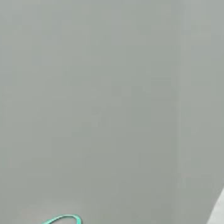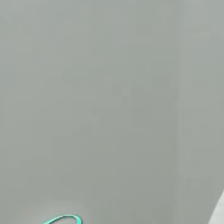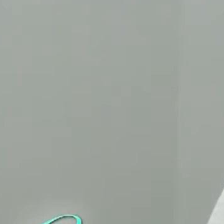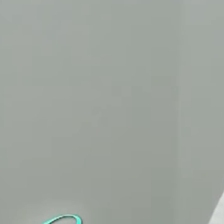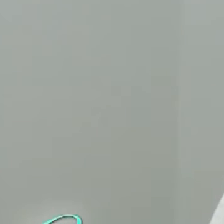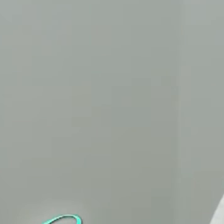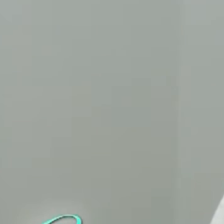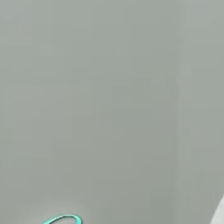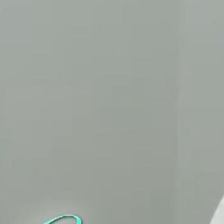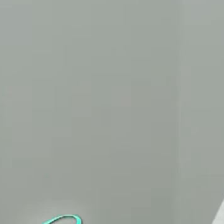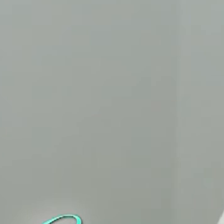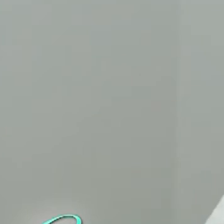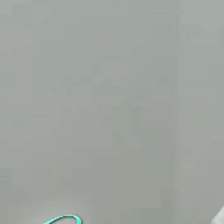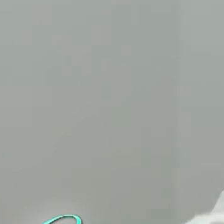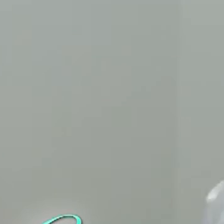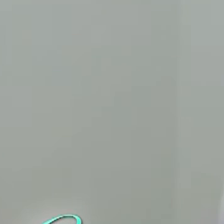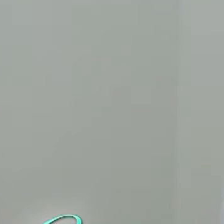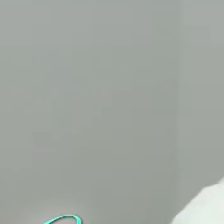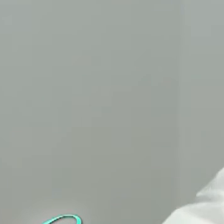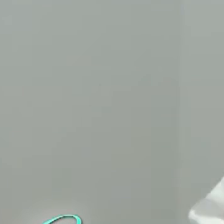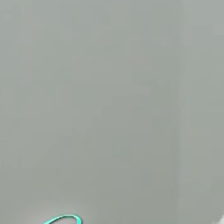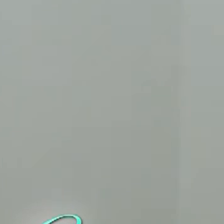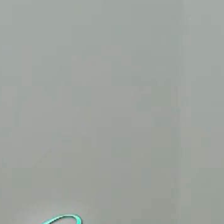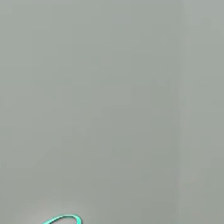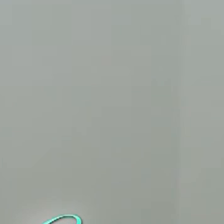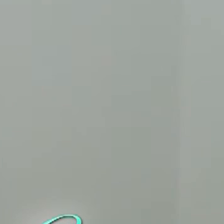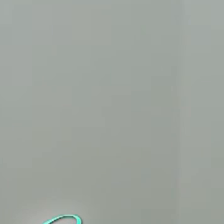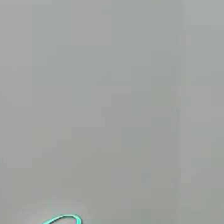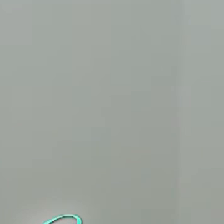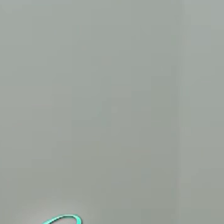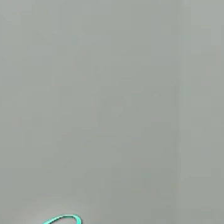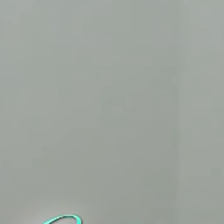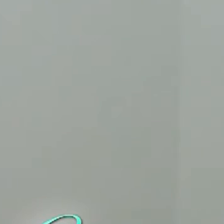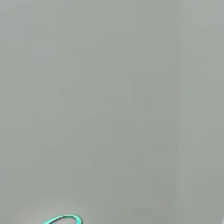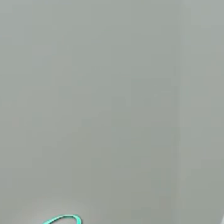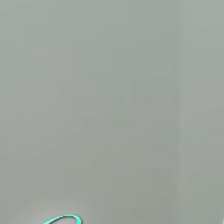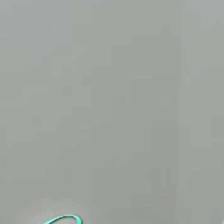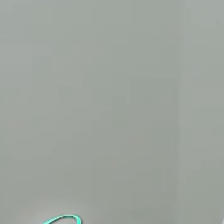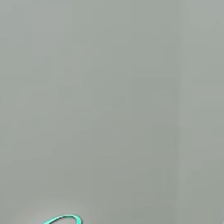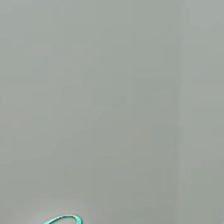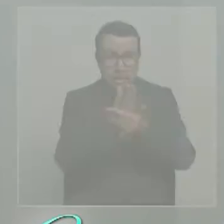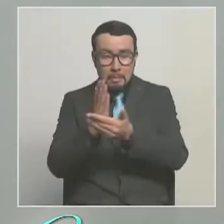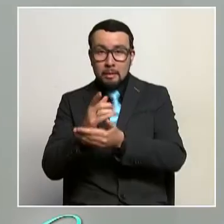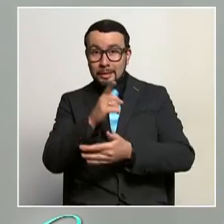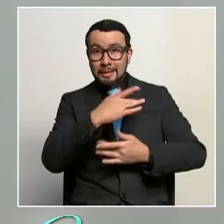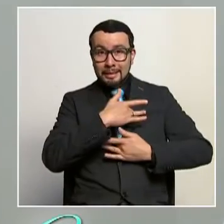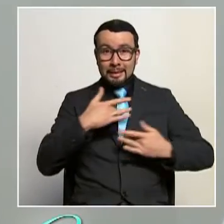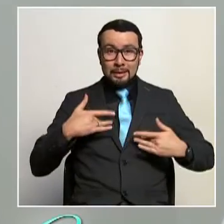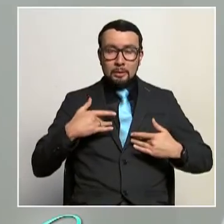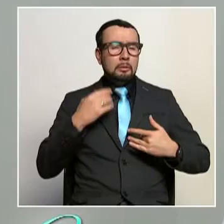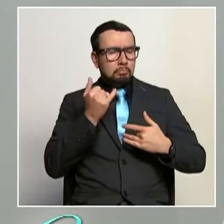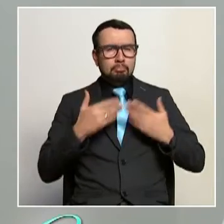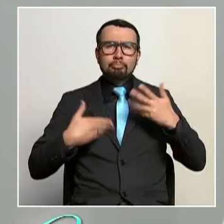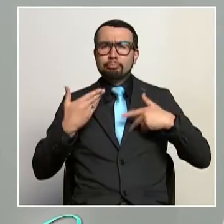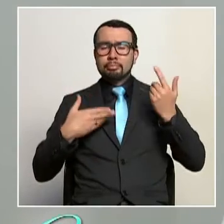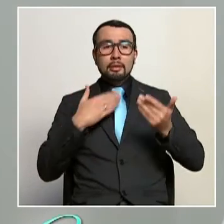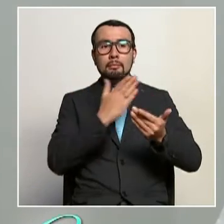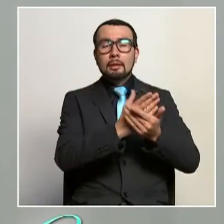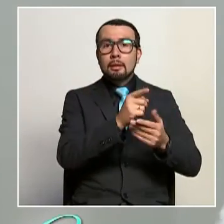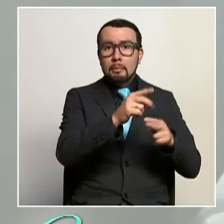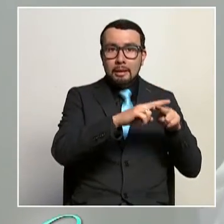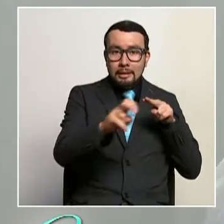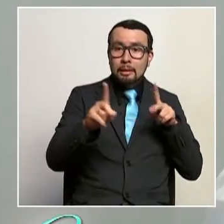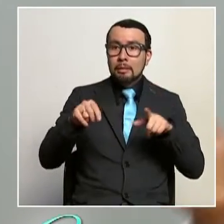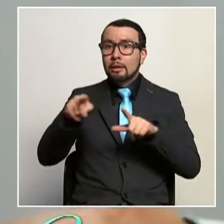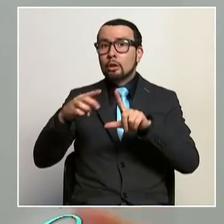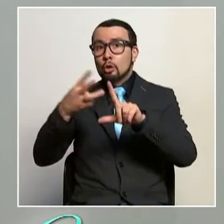Para nosotros es motivo de mucha alegría continuar este recorrido por nuestros parques de la salud en Manizales y en Dos Quebradas,